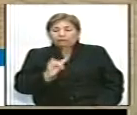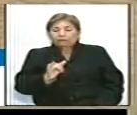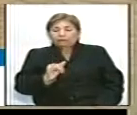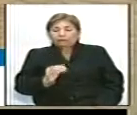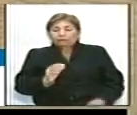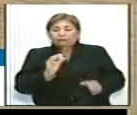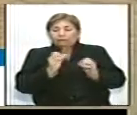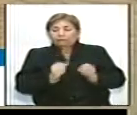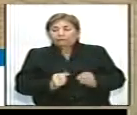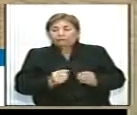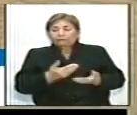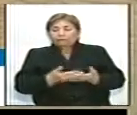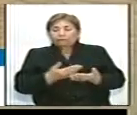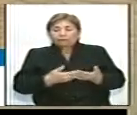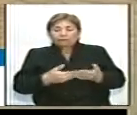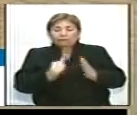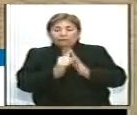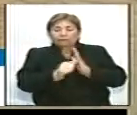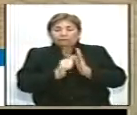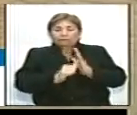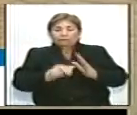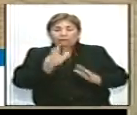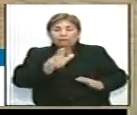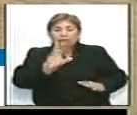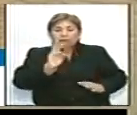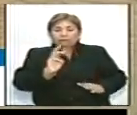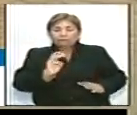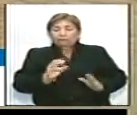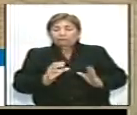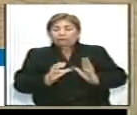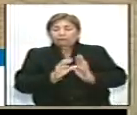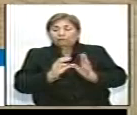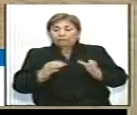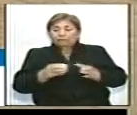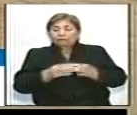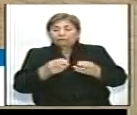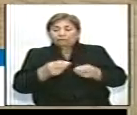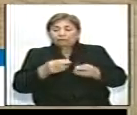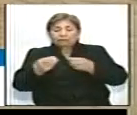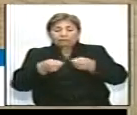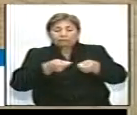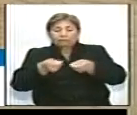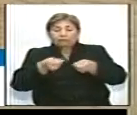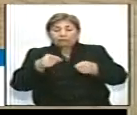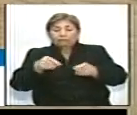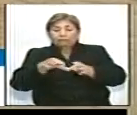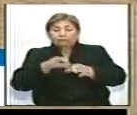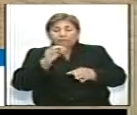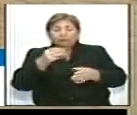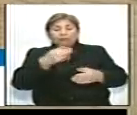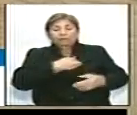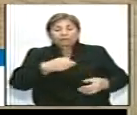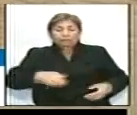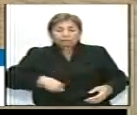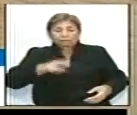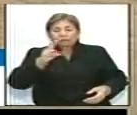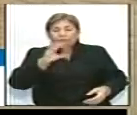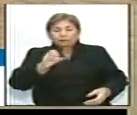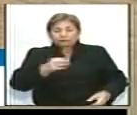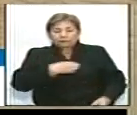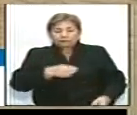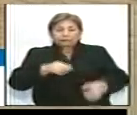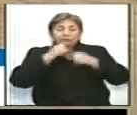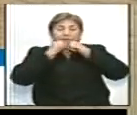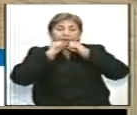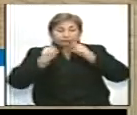de conformidad con lo previsto en el artículo 36 del reglamento del Congreso, le corresponde coordinar el acto de elección de presidente, vicepresidente y